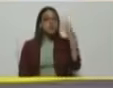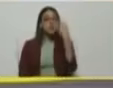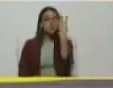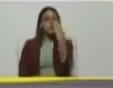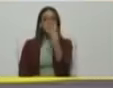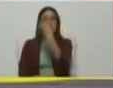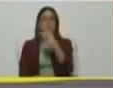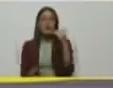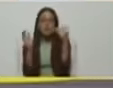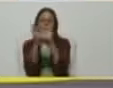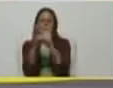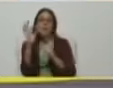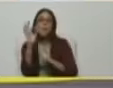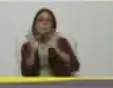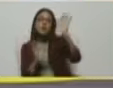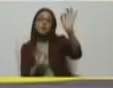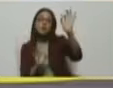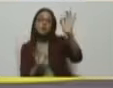244.000%.